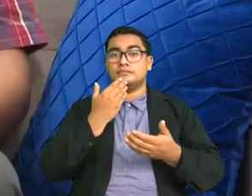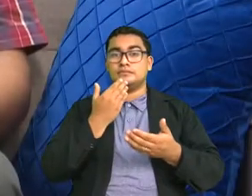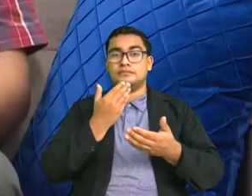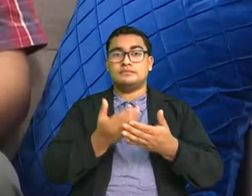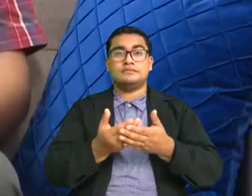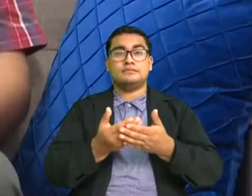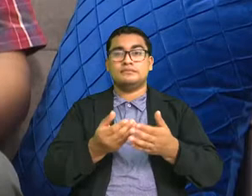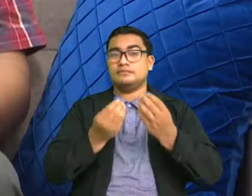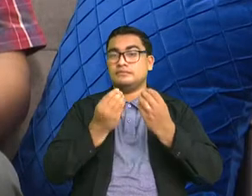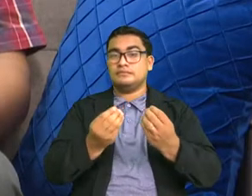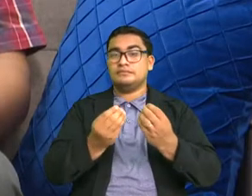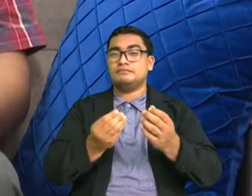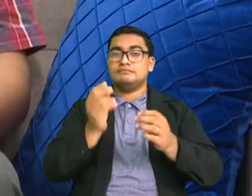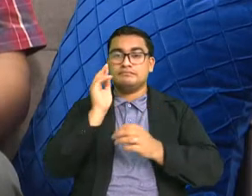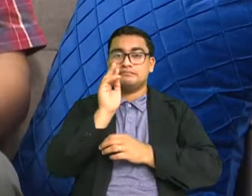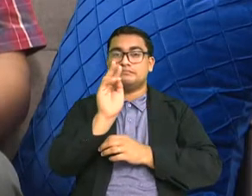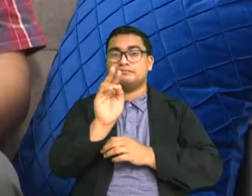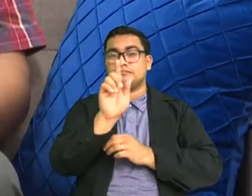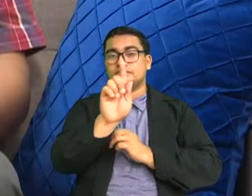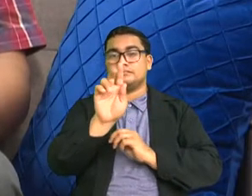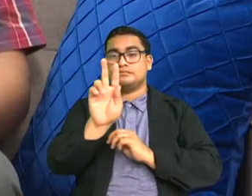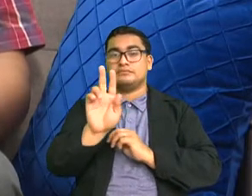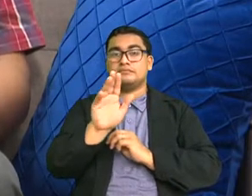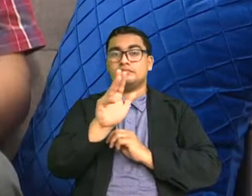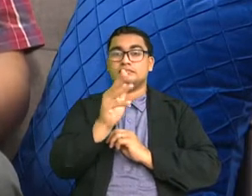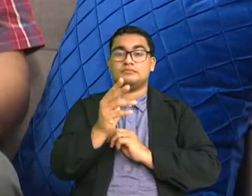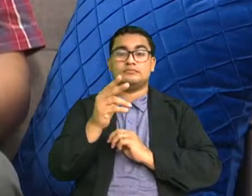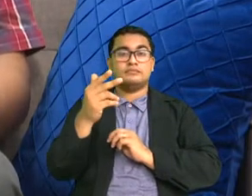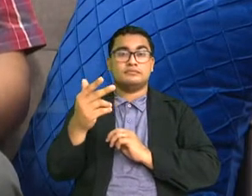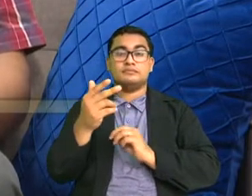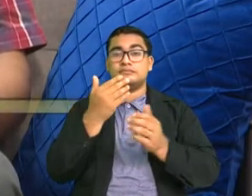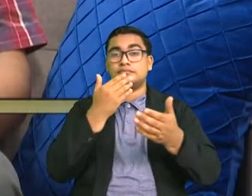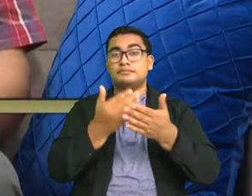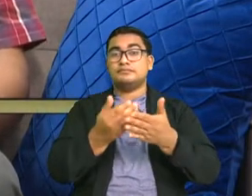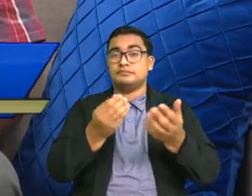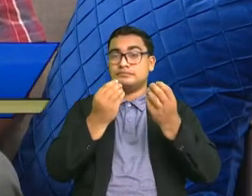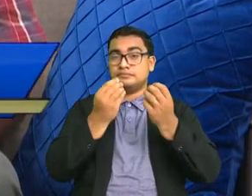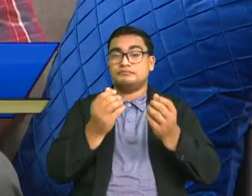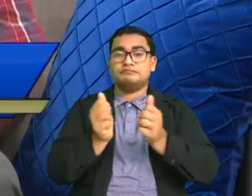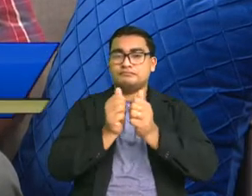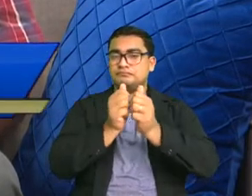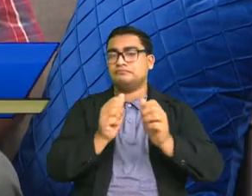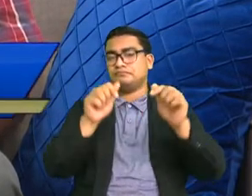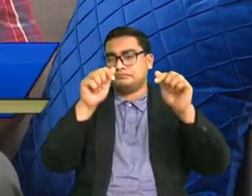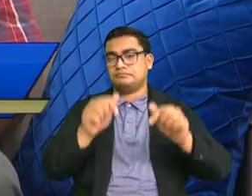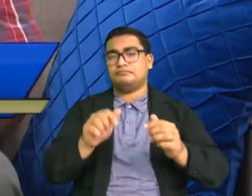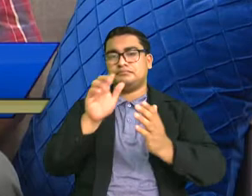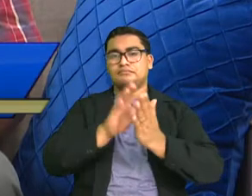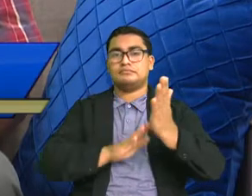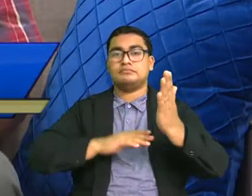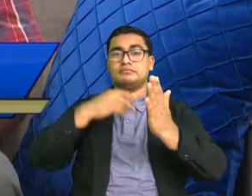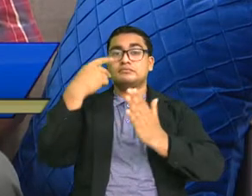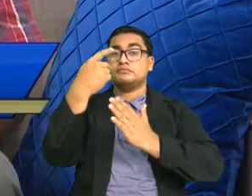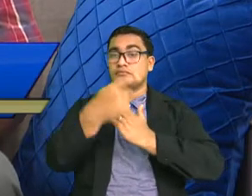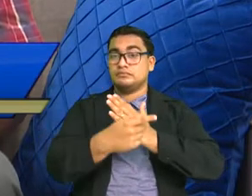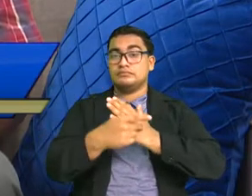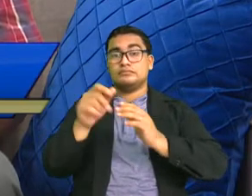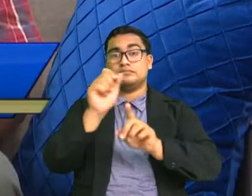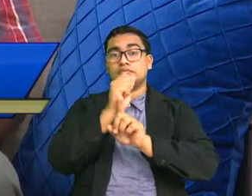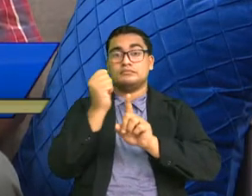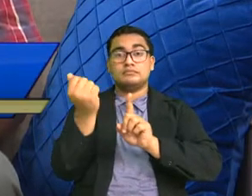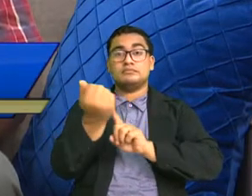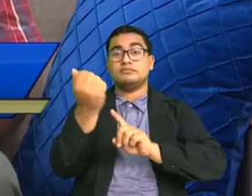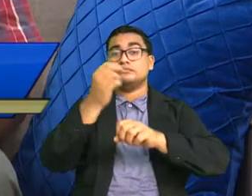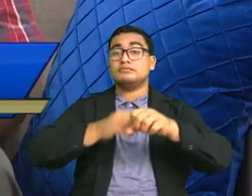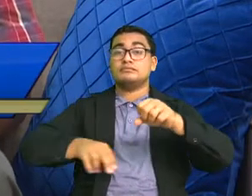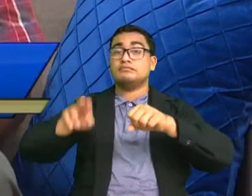muchísimas gracias por estar en sintonía de canal parlamentario muchísimas gracias por acompañarnos en una nueva edición de su programa desde el parlamento en esta oportunidad